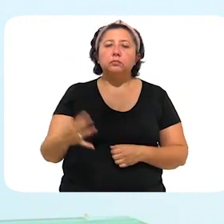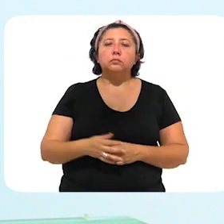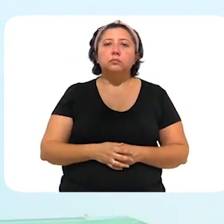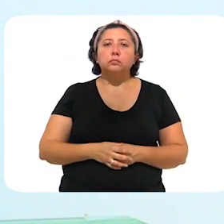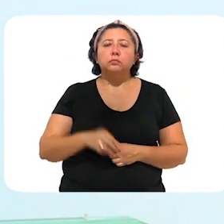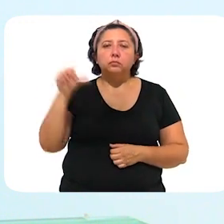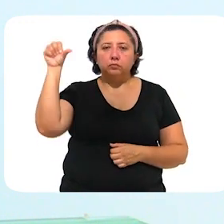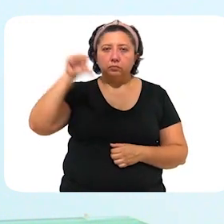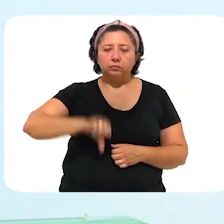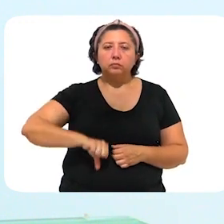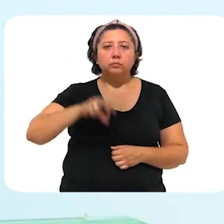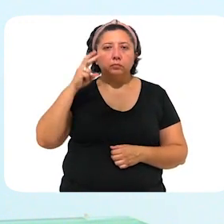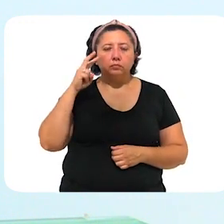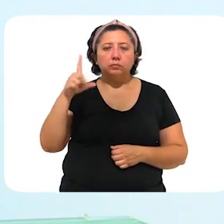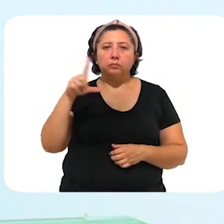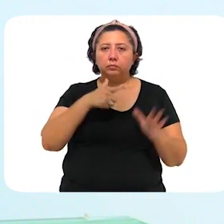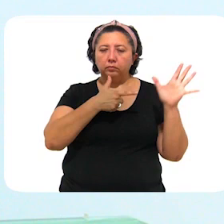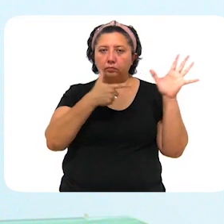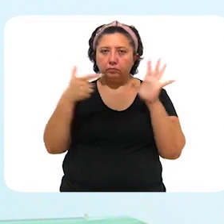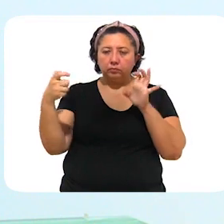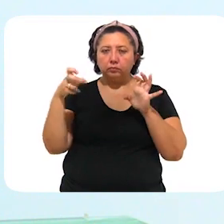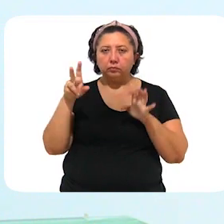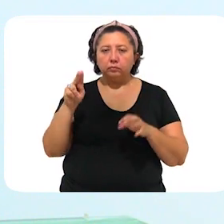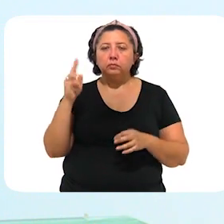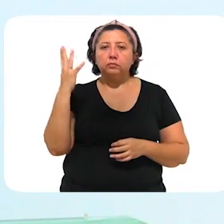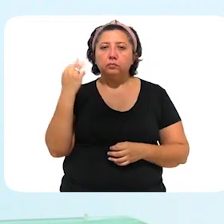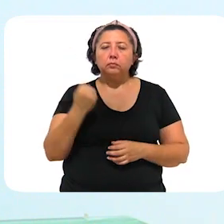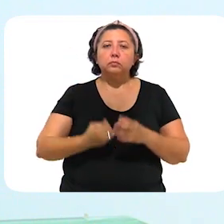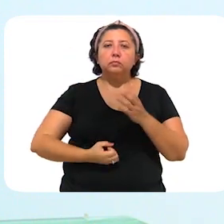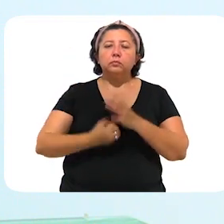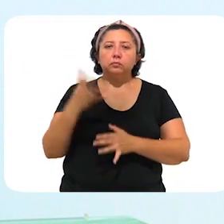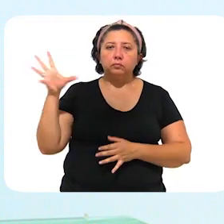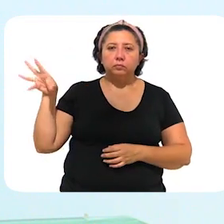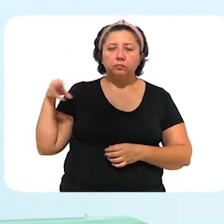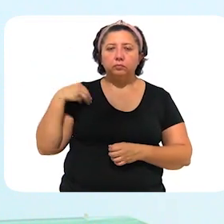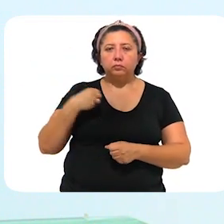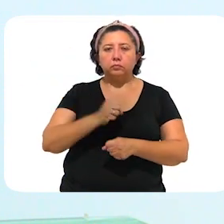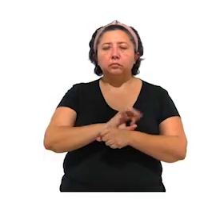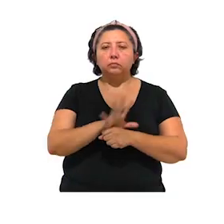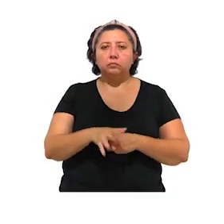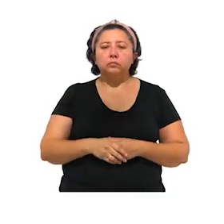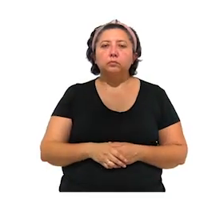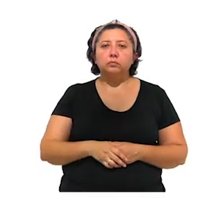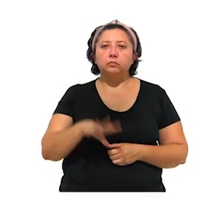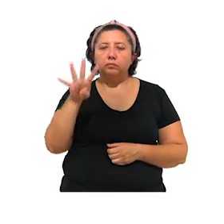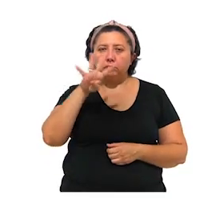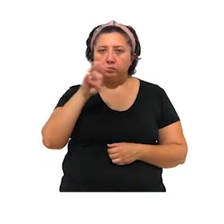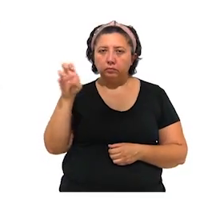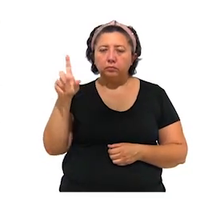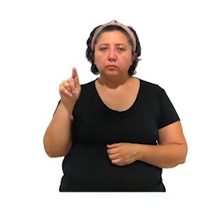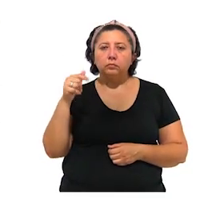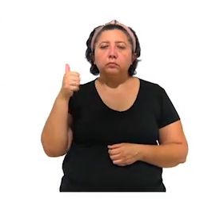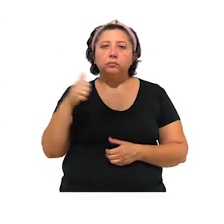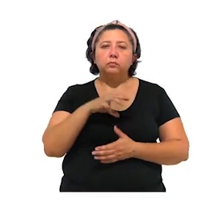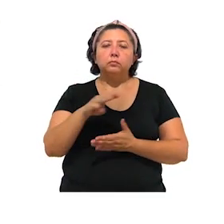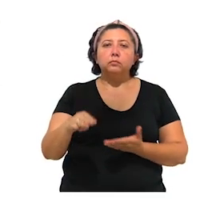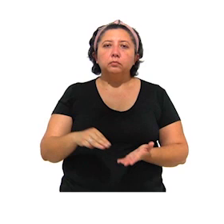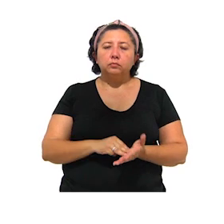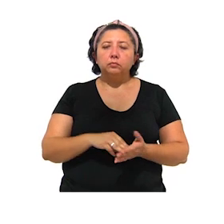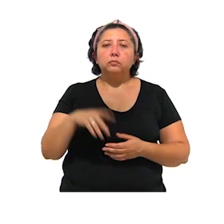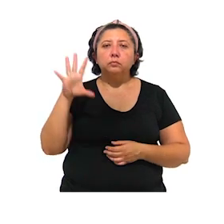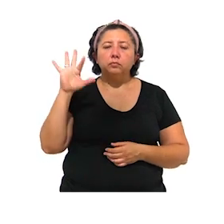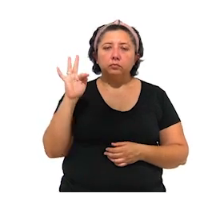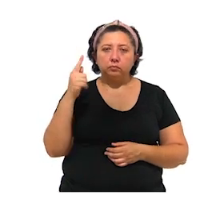hoy se detectaron 789 nuevos contagios de coronavirus 476 en mérida